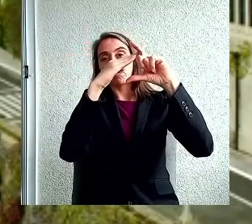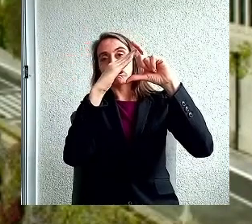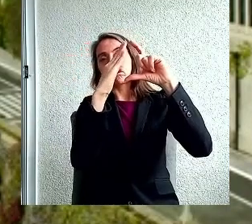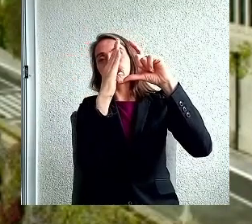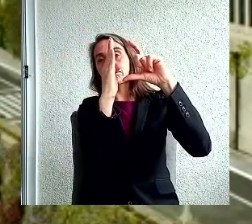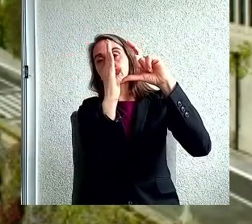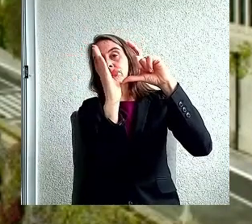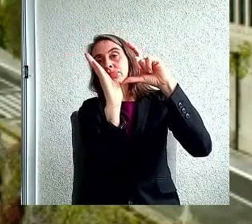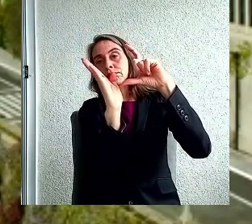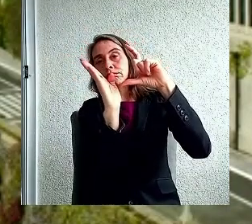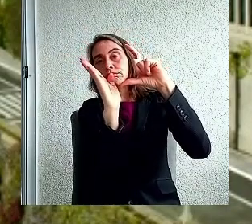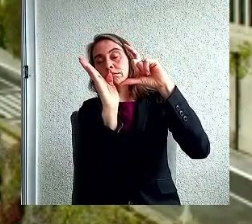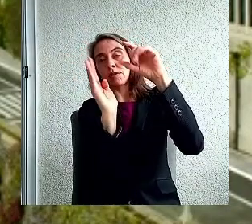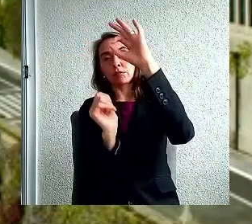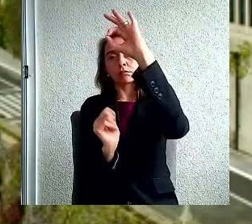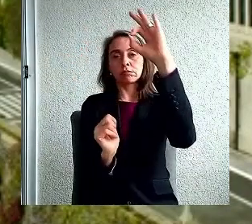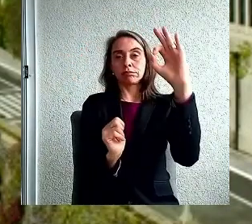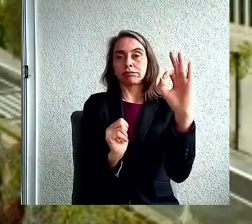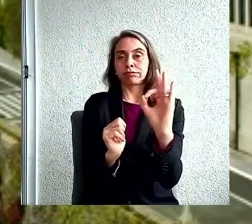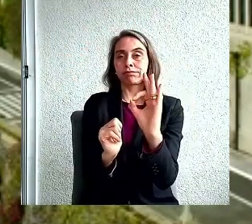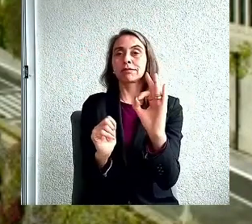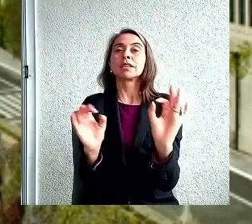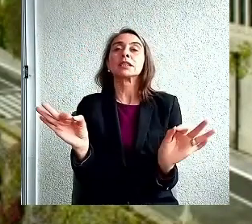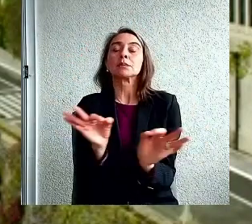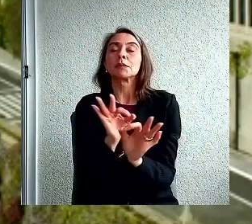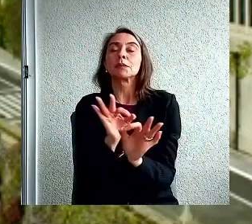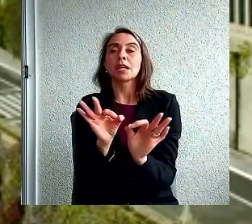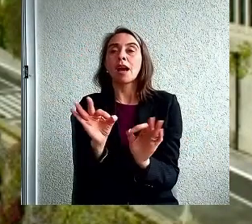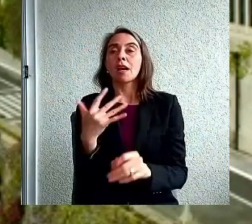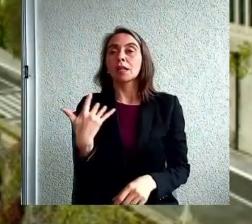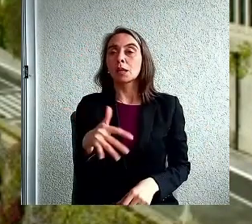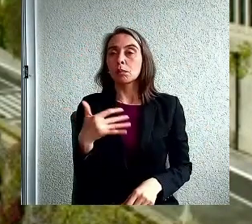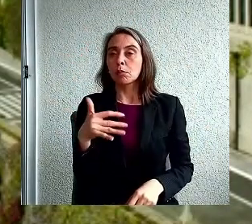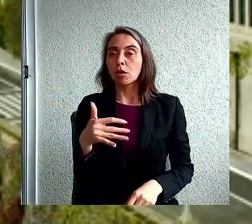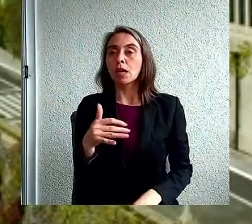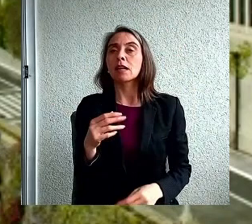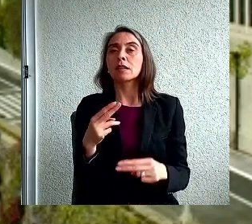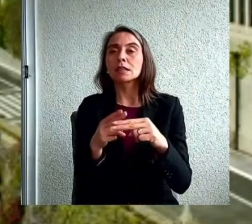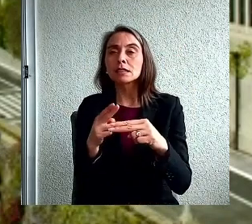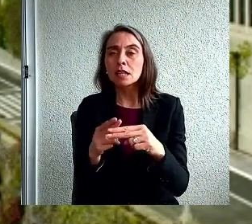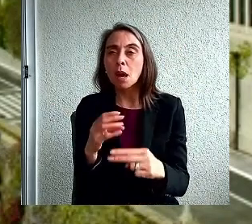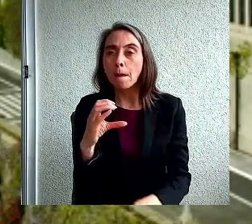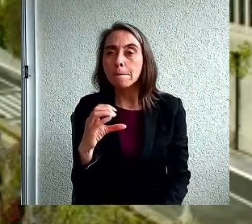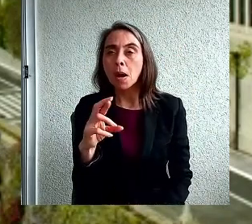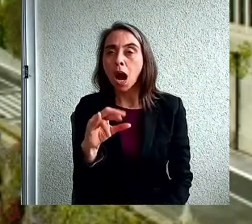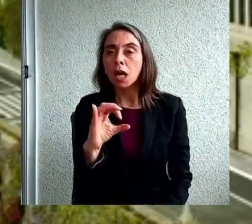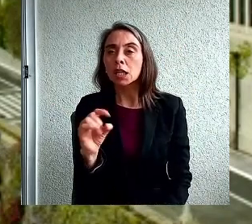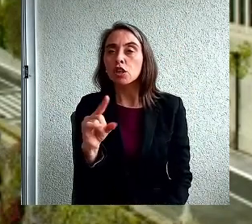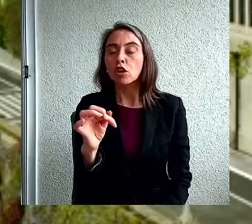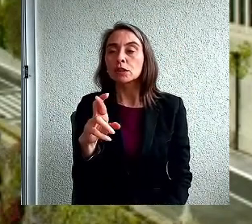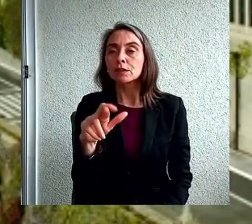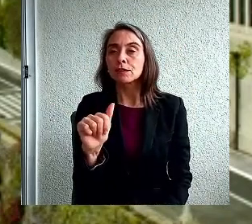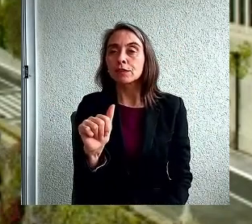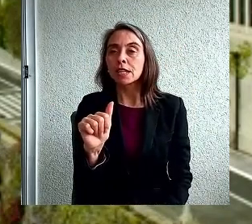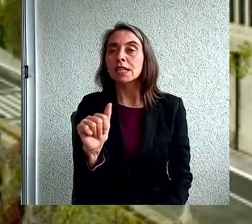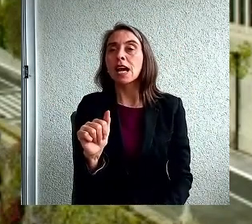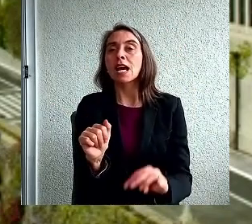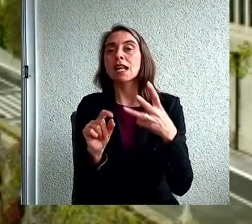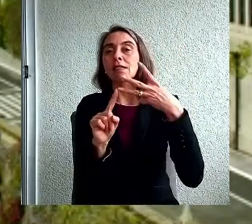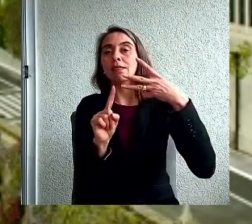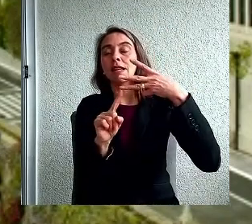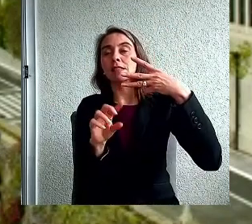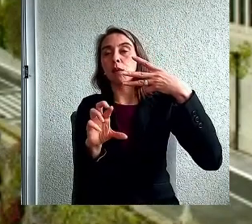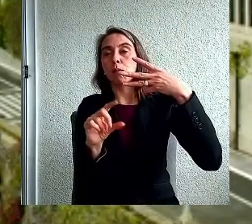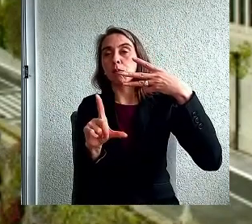sido llamada, ¿cierto?, el tercer polo. O sea, nos hablaba, ¿cierto?, Humberto y Angélica respecto de la importancia de la cordillera de los